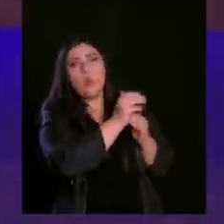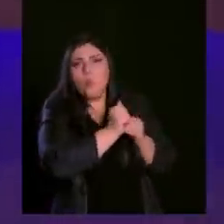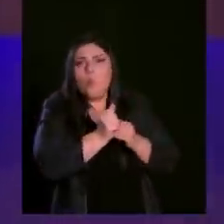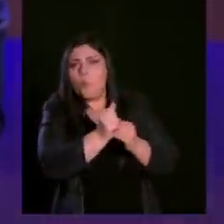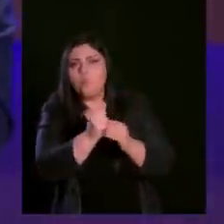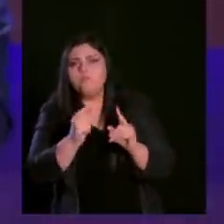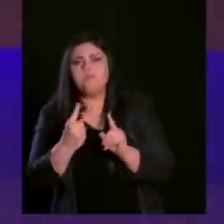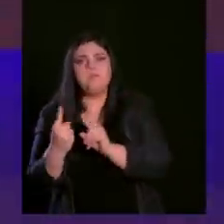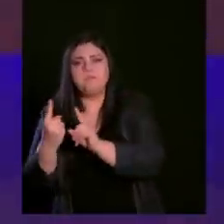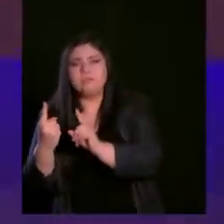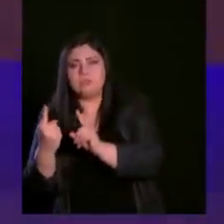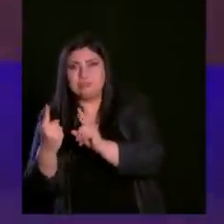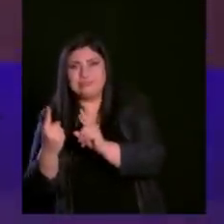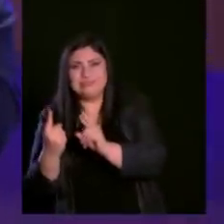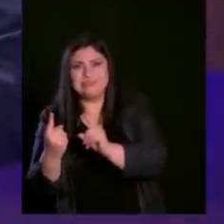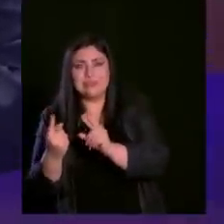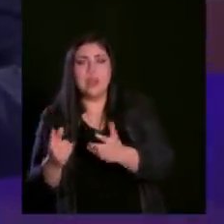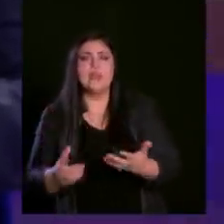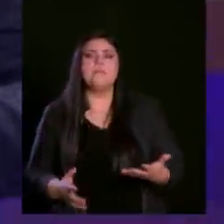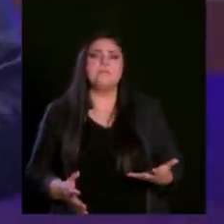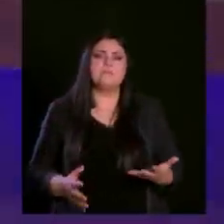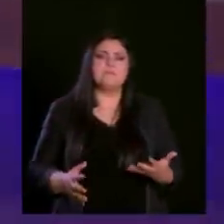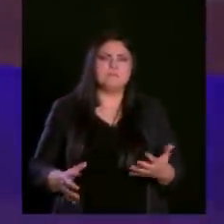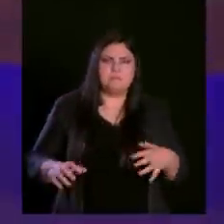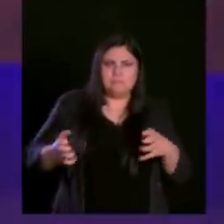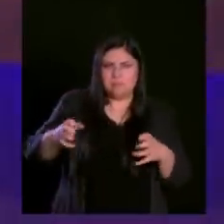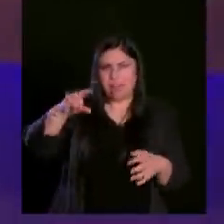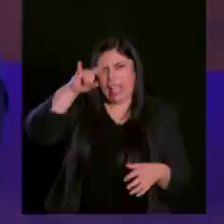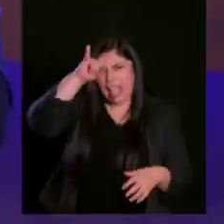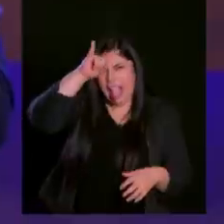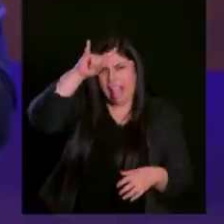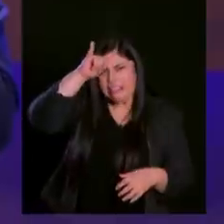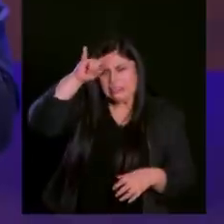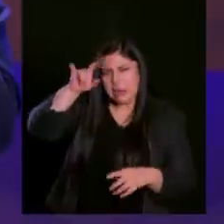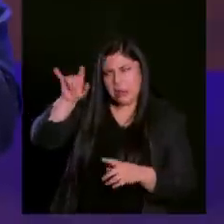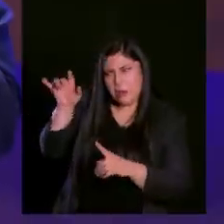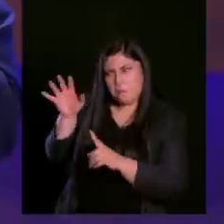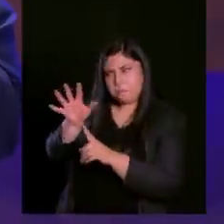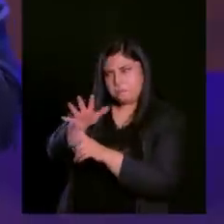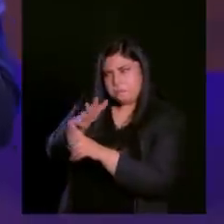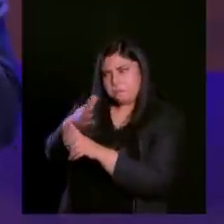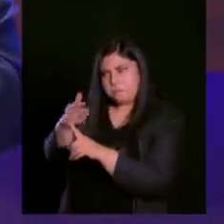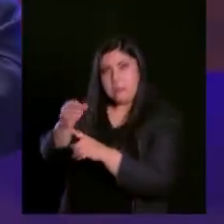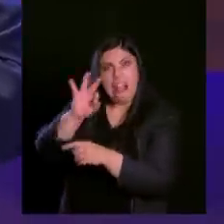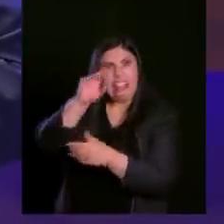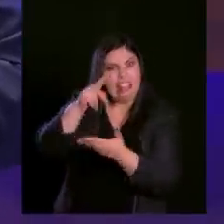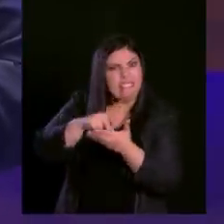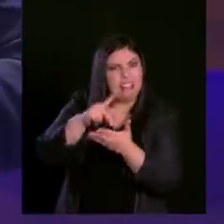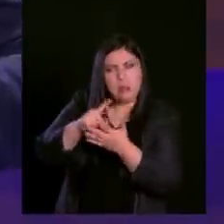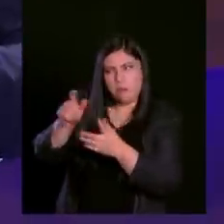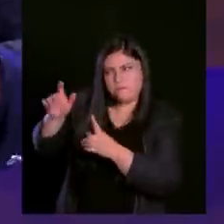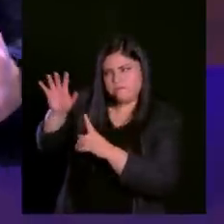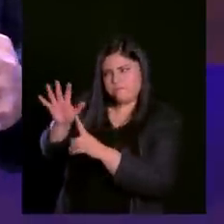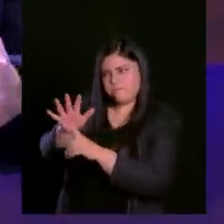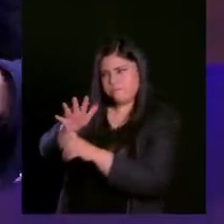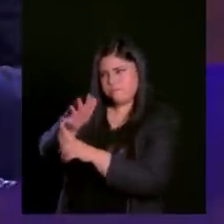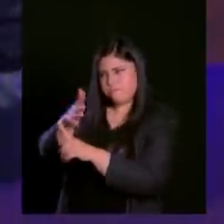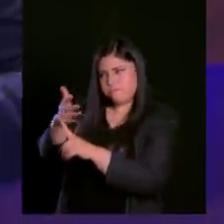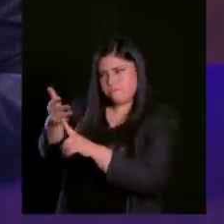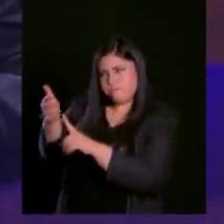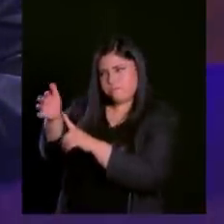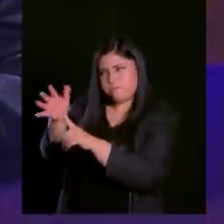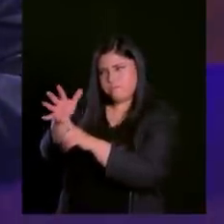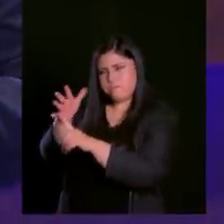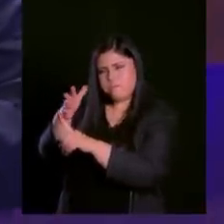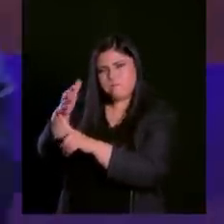palabras le viene a decir todas las propuestas no voy a entrar en ese detalle para hacerlo tan largo le propone convierte esas piedras